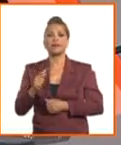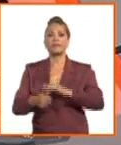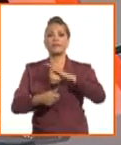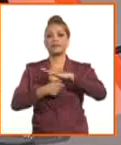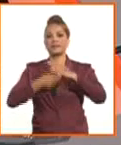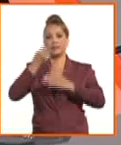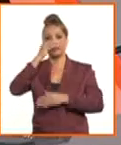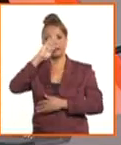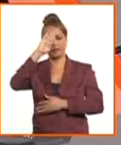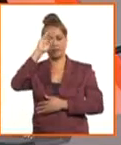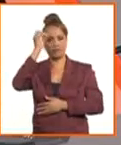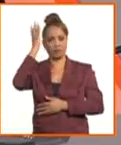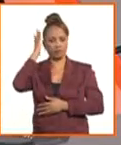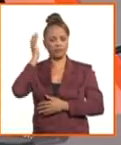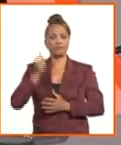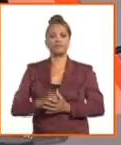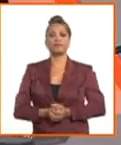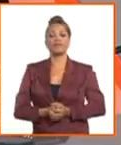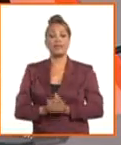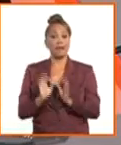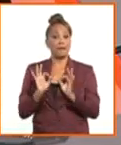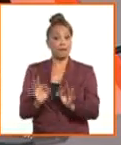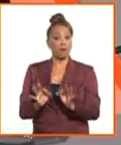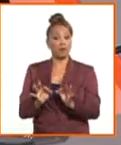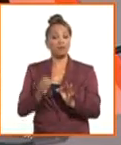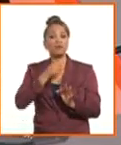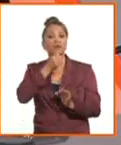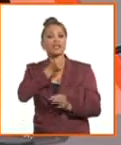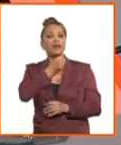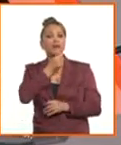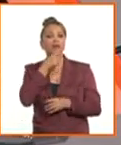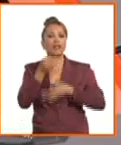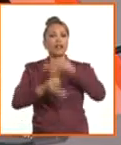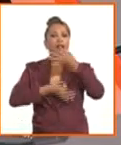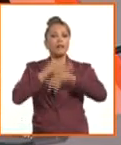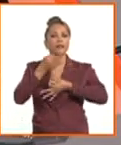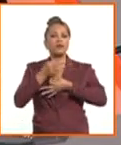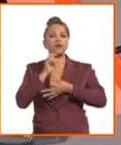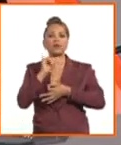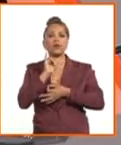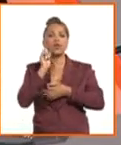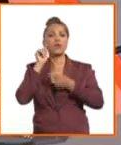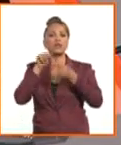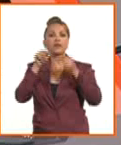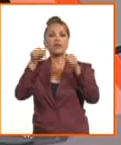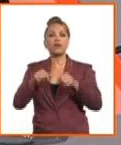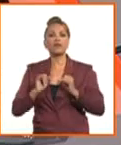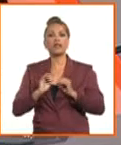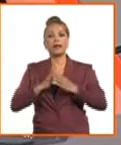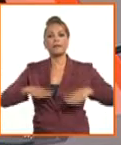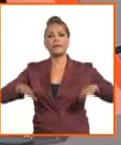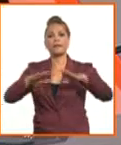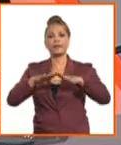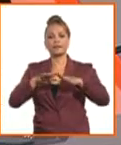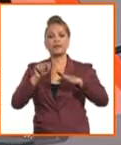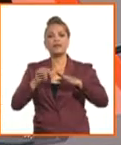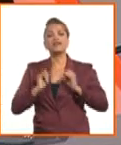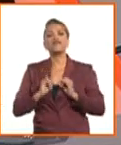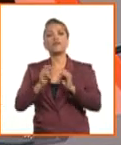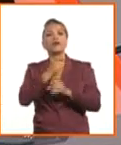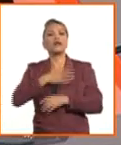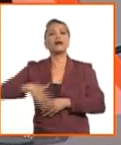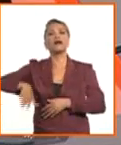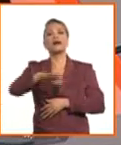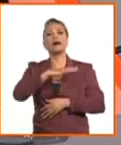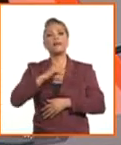y precisamente en ese sentido pues va a esta mesa redonda, a informar a nuestro pueblo sobre